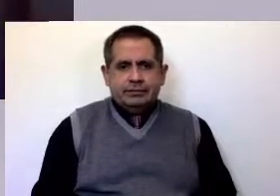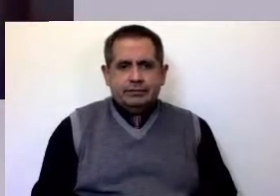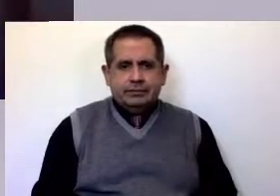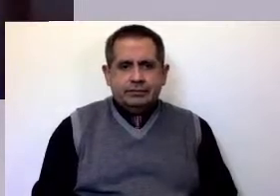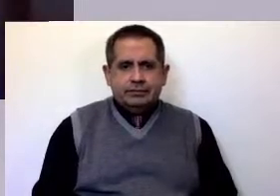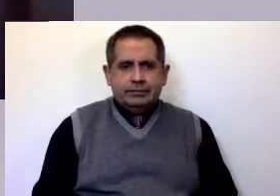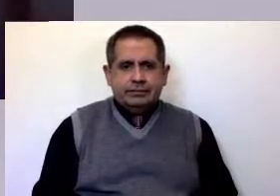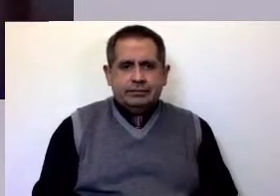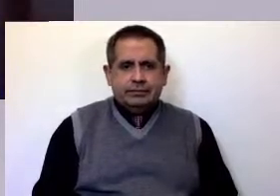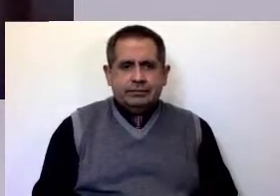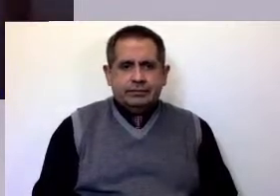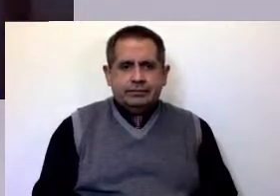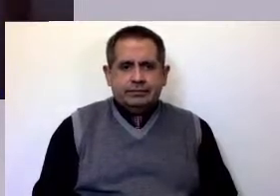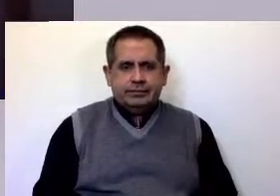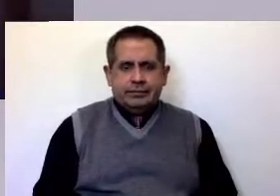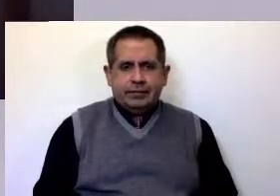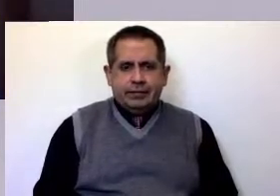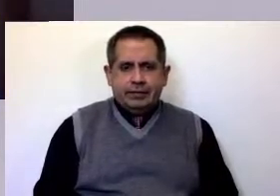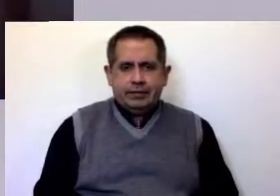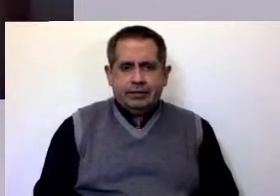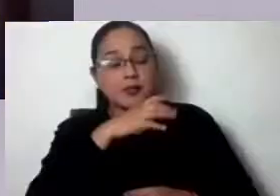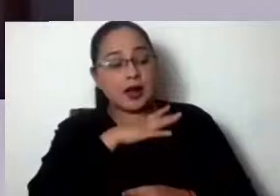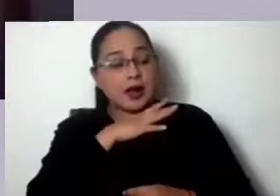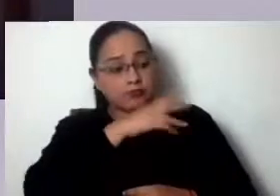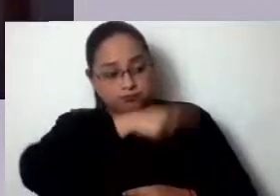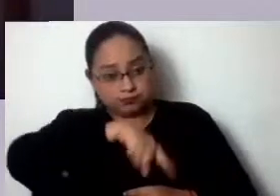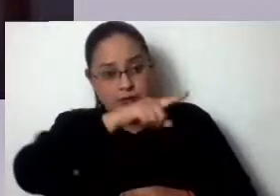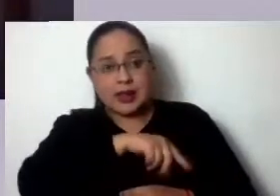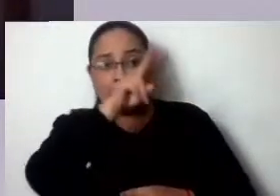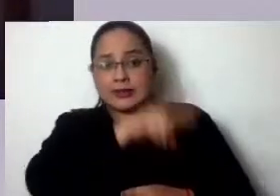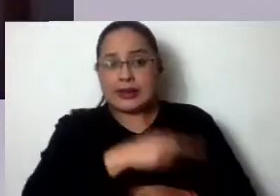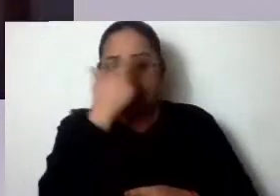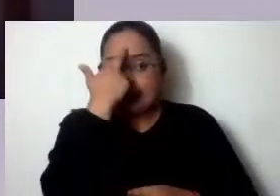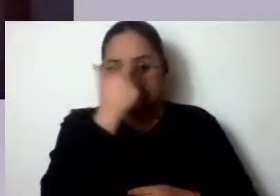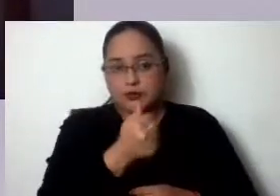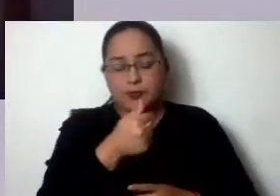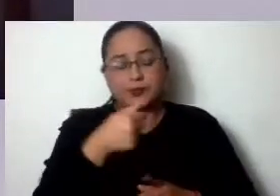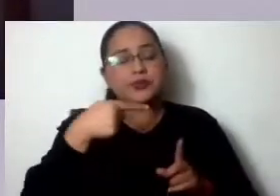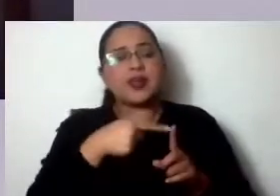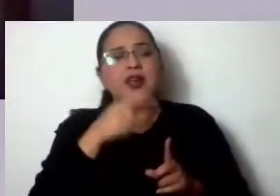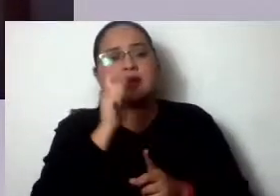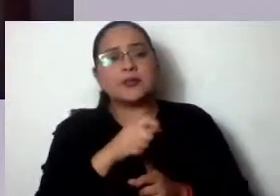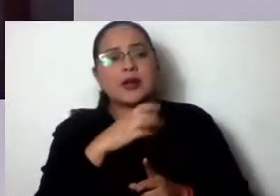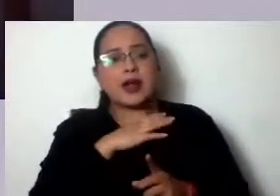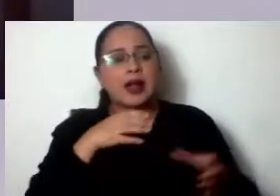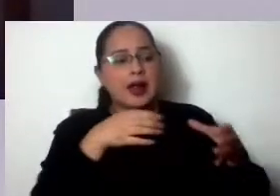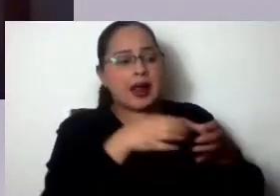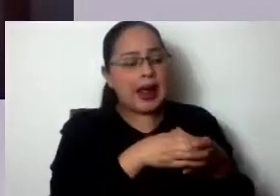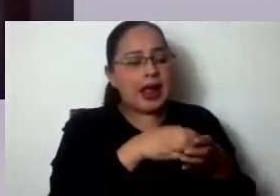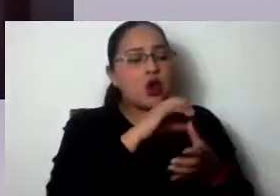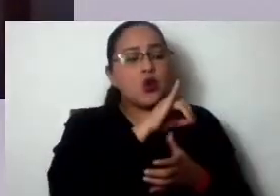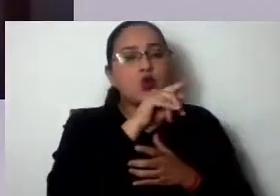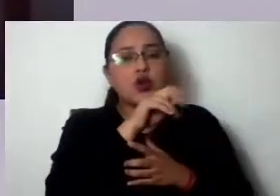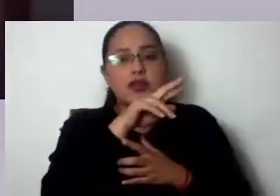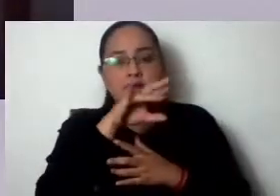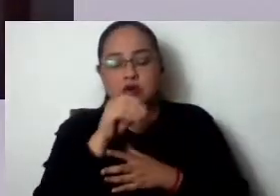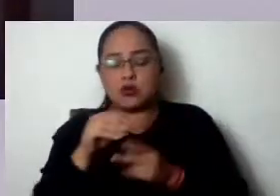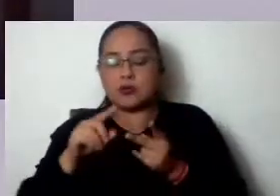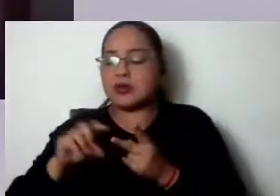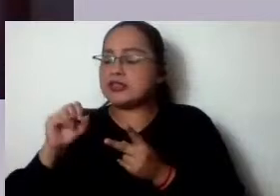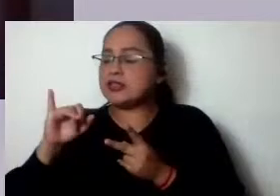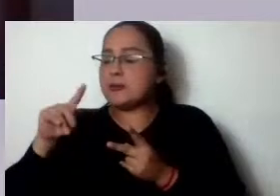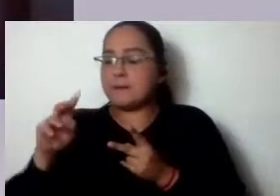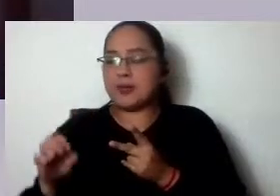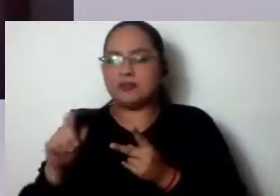es un nivel de legitimación intermedia que se ubica entre el interés jurídico y el interés simple ya que no se exige